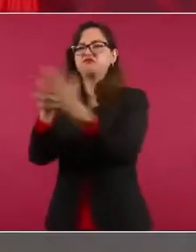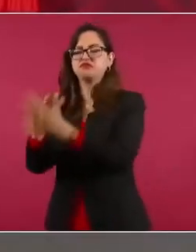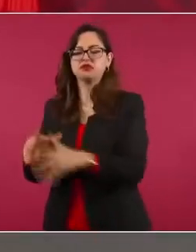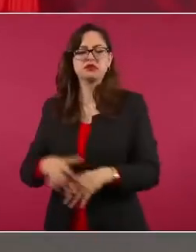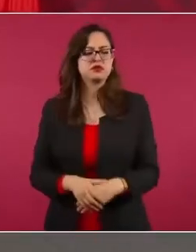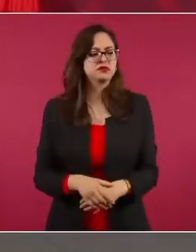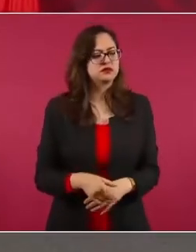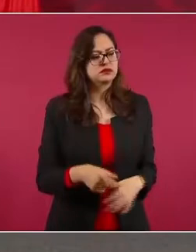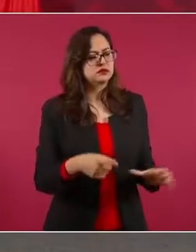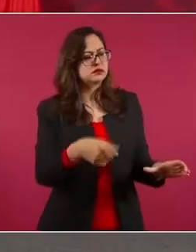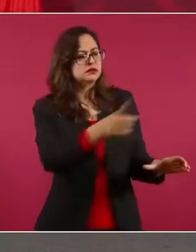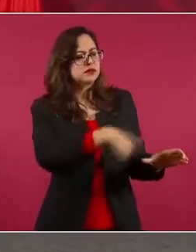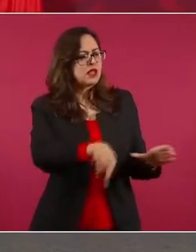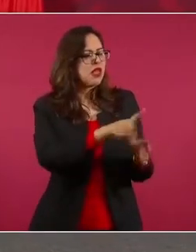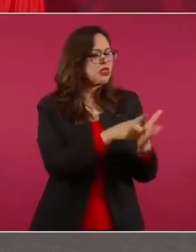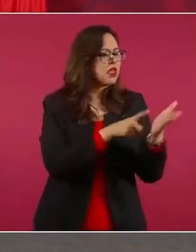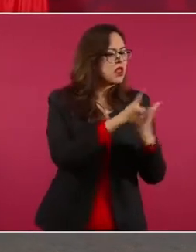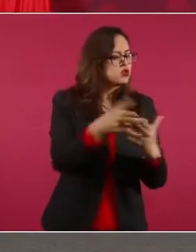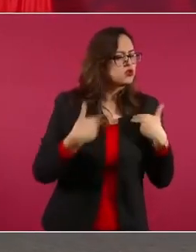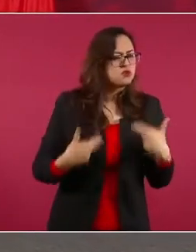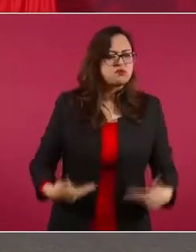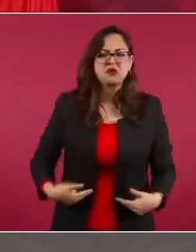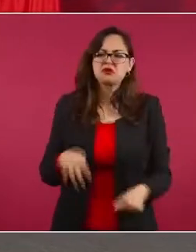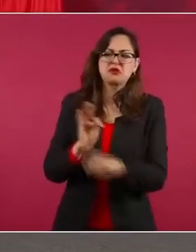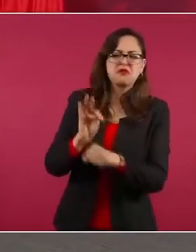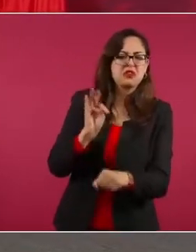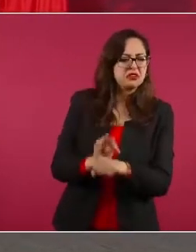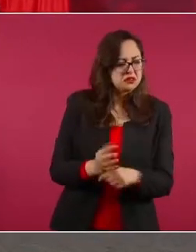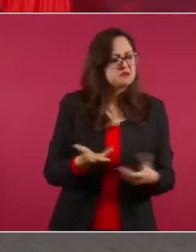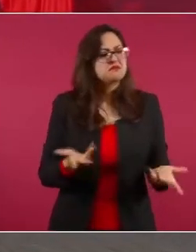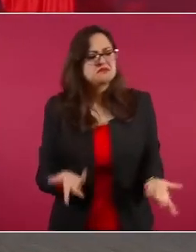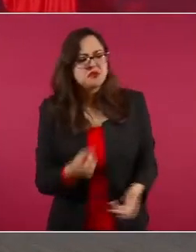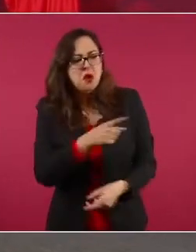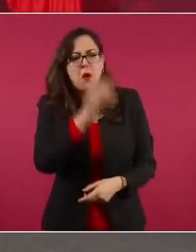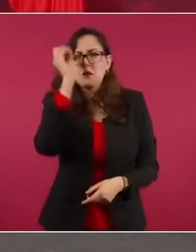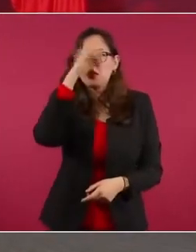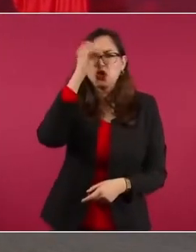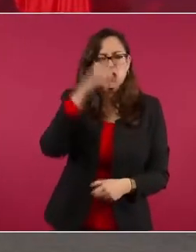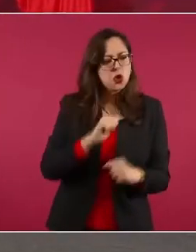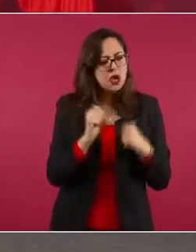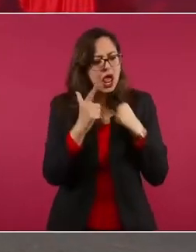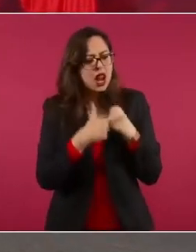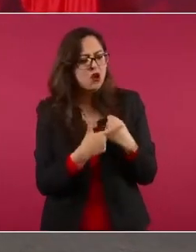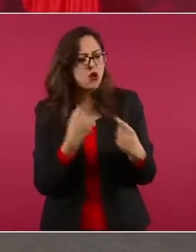los intelectuales orgánicos, los medios de información?